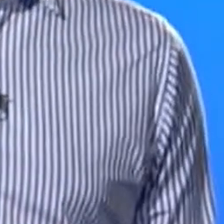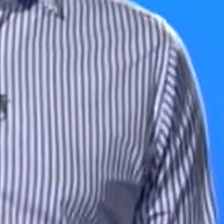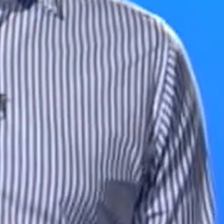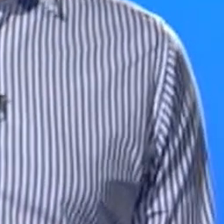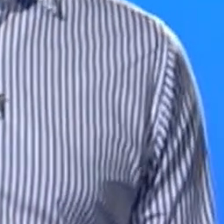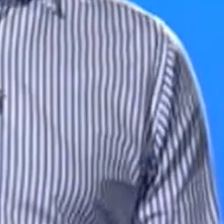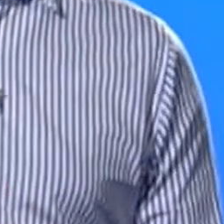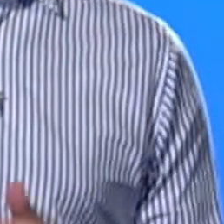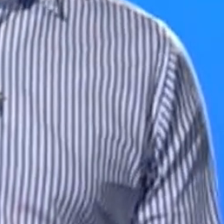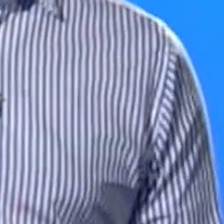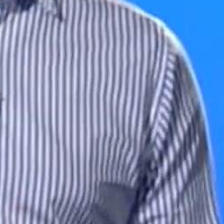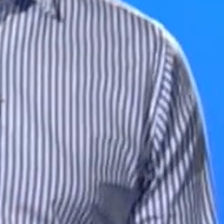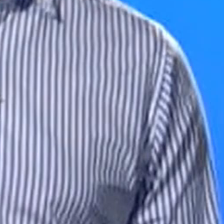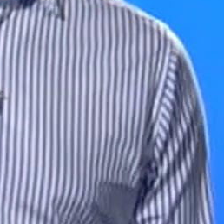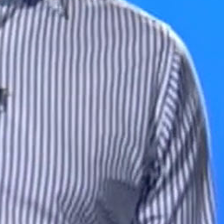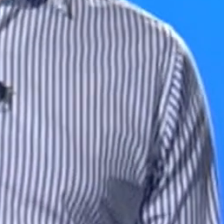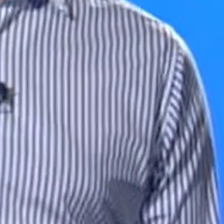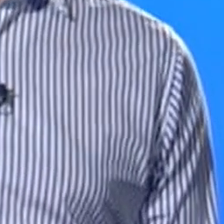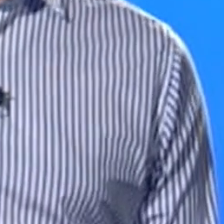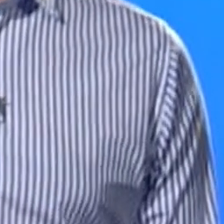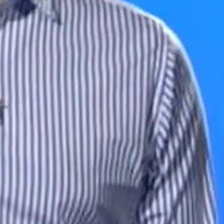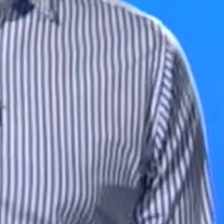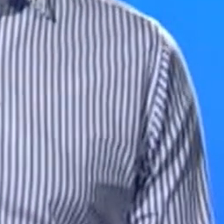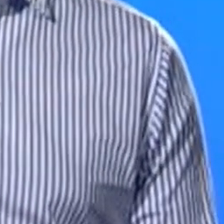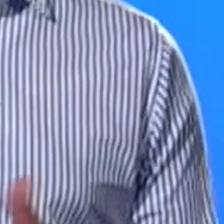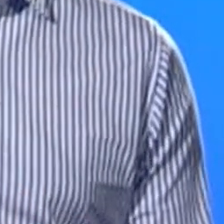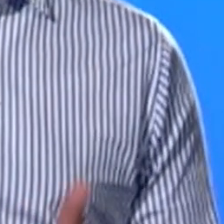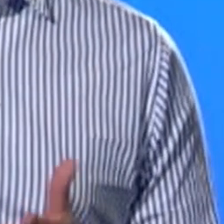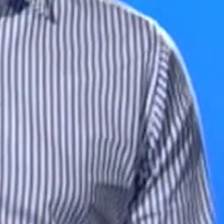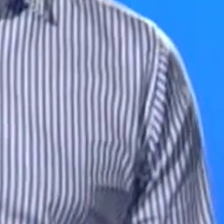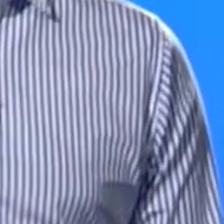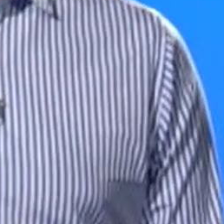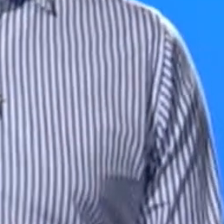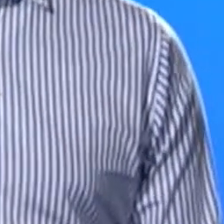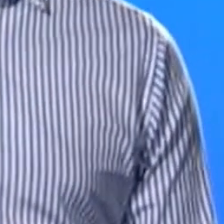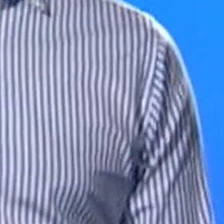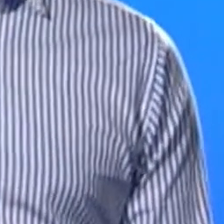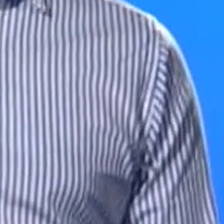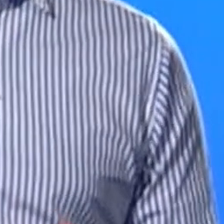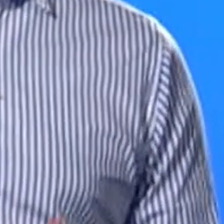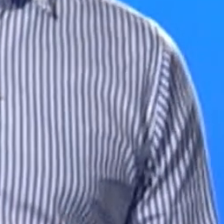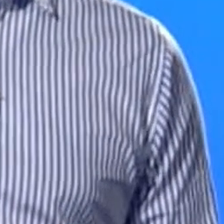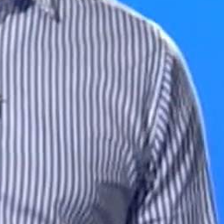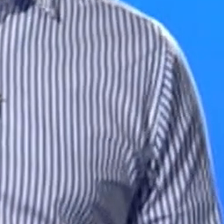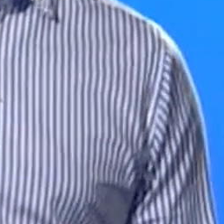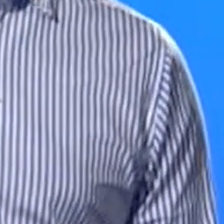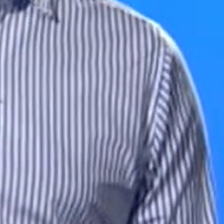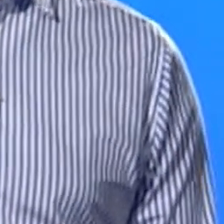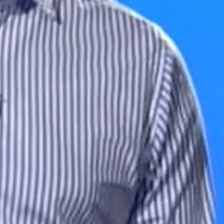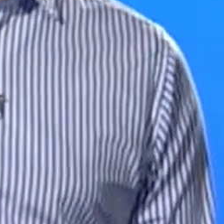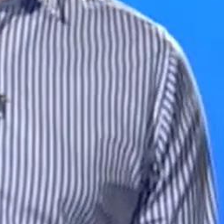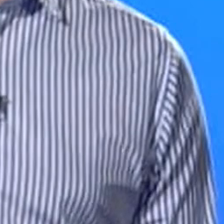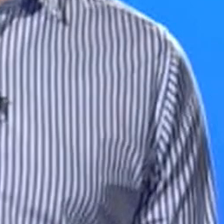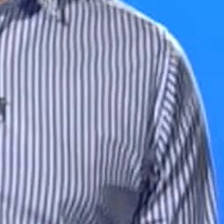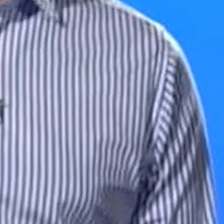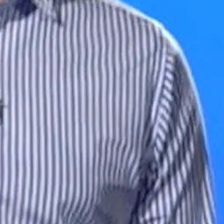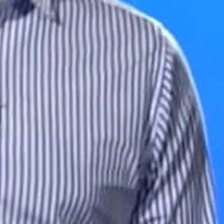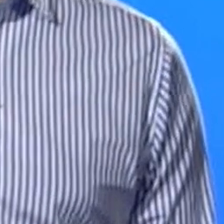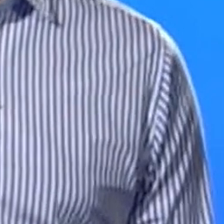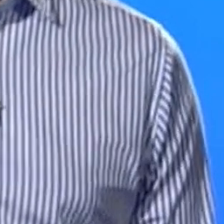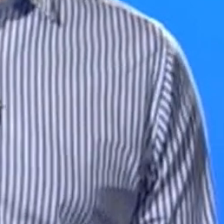adultos mayores de la casa saludables con el terapeuta físico Warren Rodríguez. Además, les traemos más iniciativas que pueden